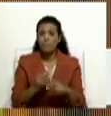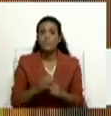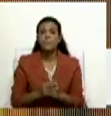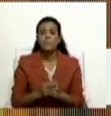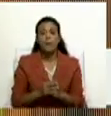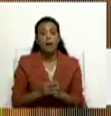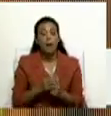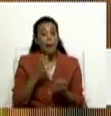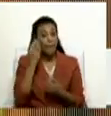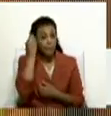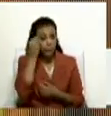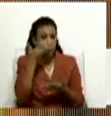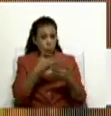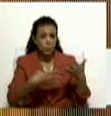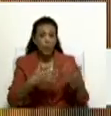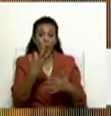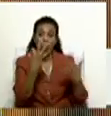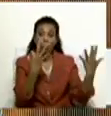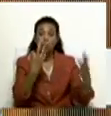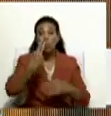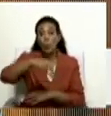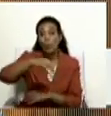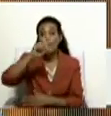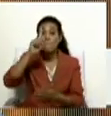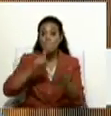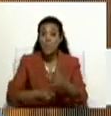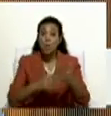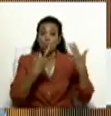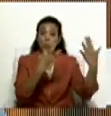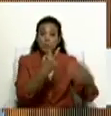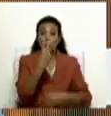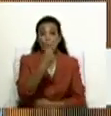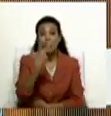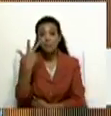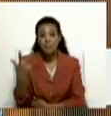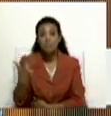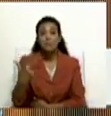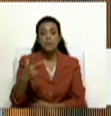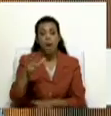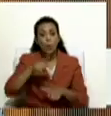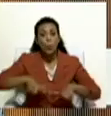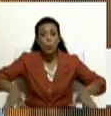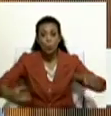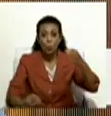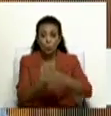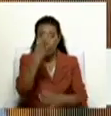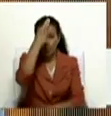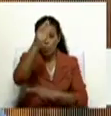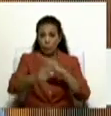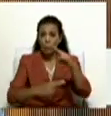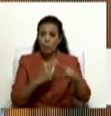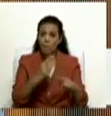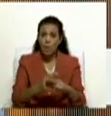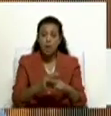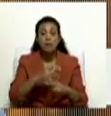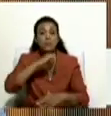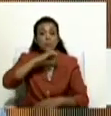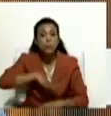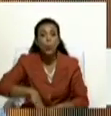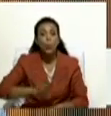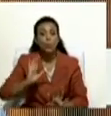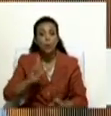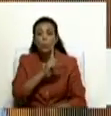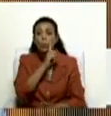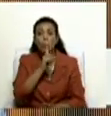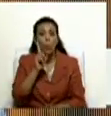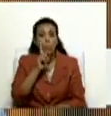considerando que el 8 de noviembre de 1823 acaeció en la ciudad de Puerto cabello el hecho histórico que lleva